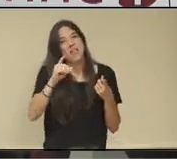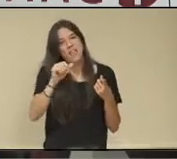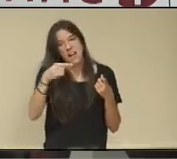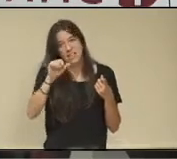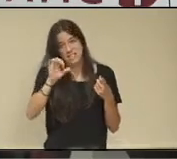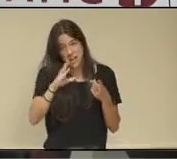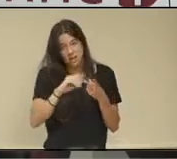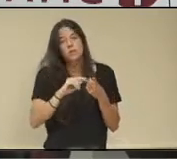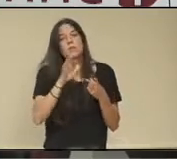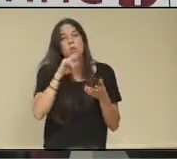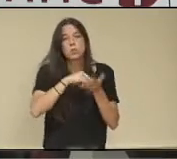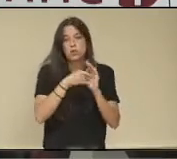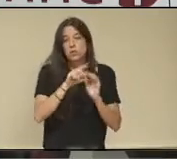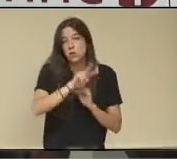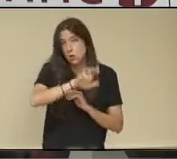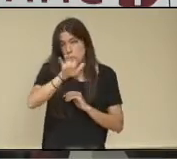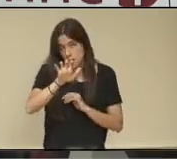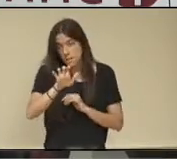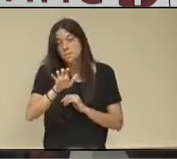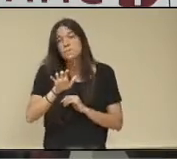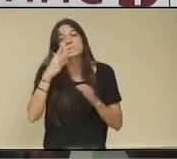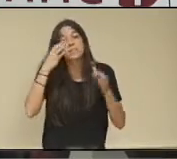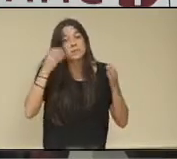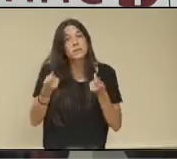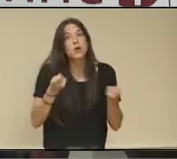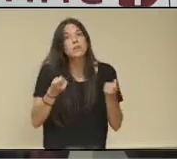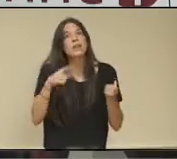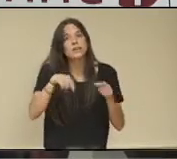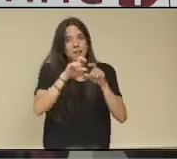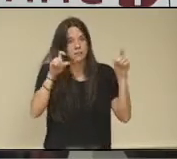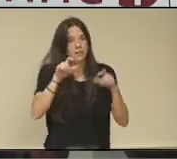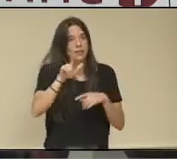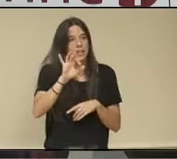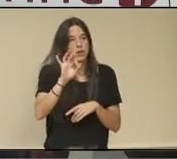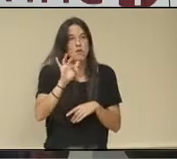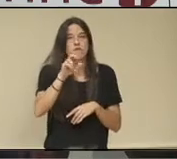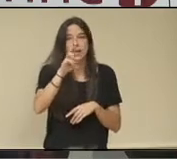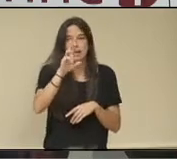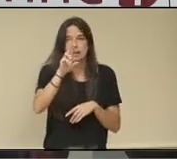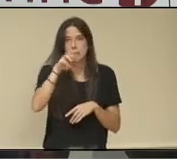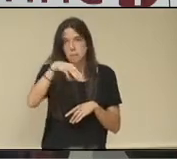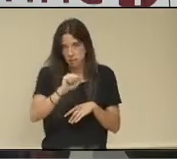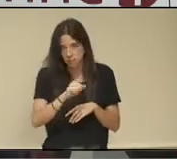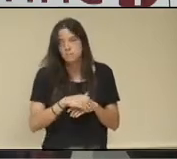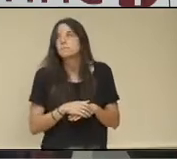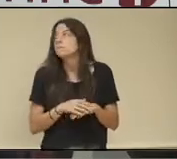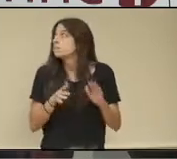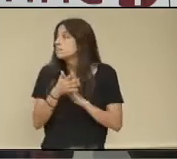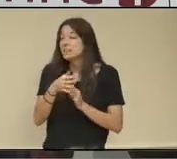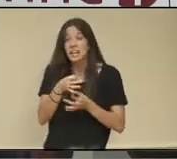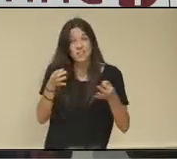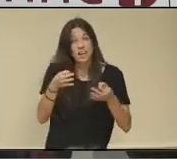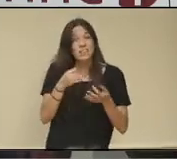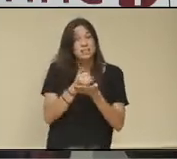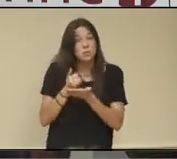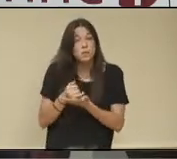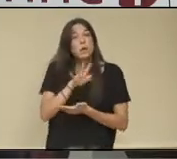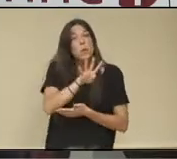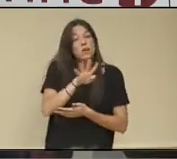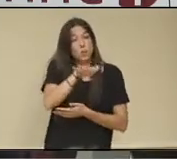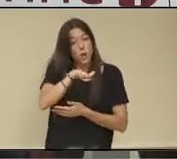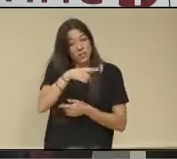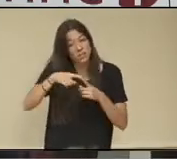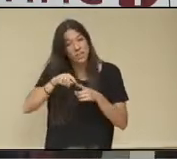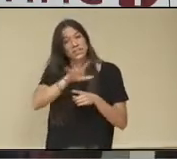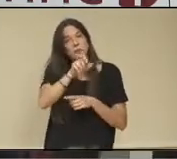de EDCTP, que coordina Biofabri. Entonces, la eficacia se va a probar en 4 sitios diferentes de Sudáfrica.